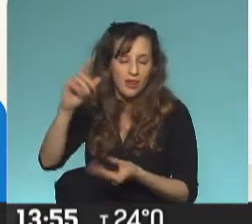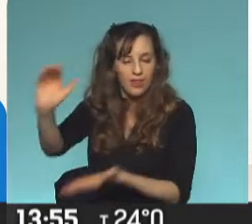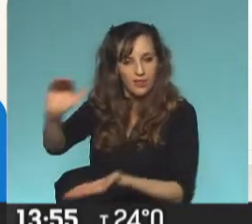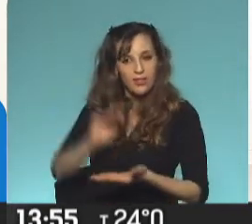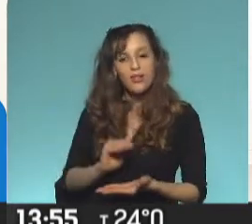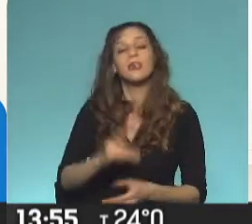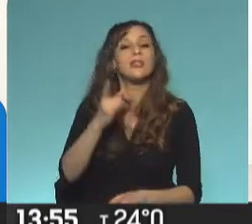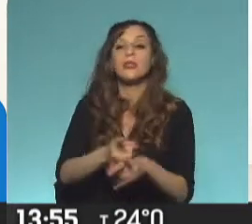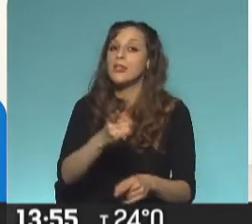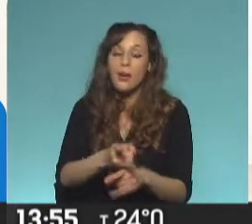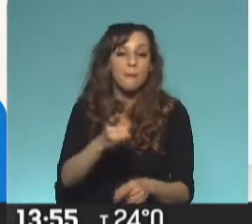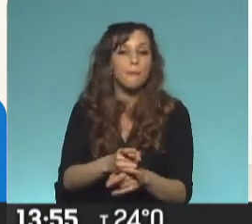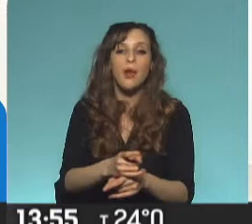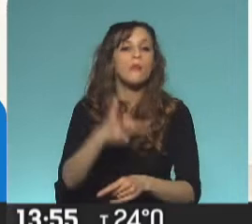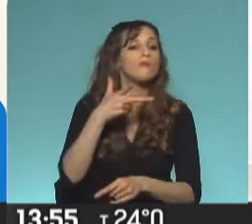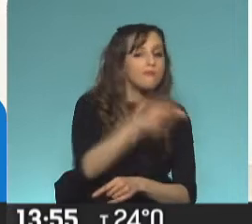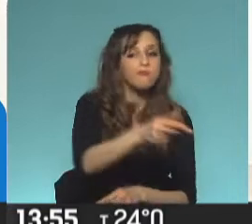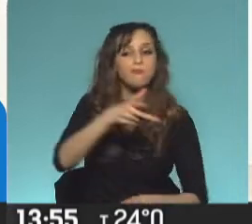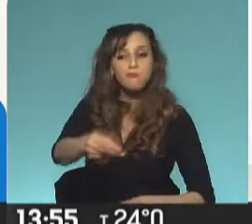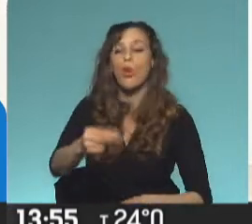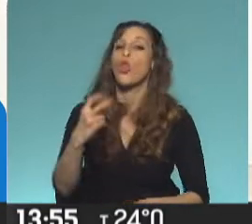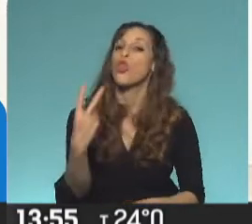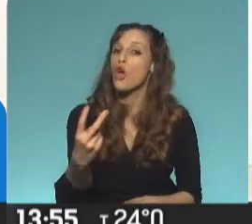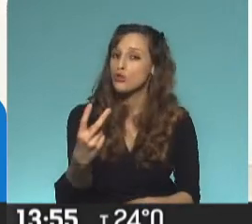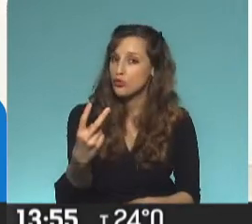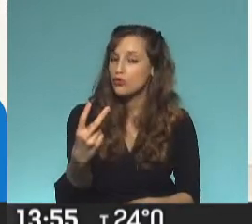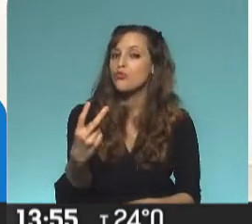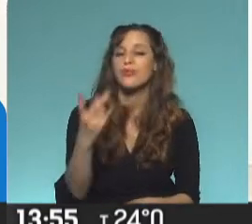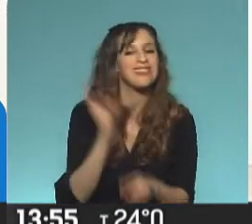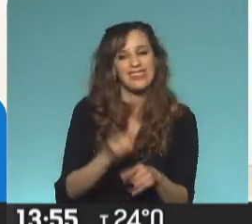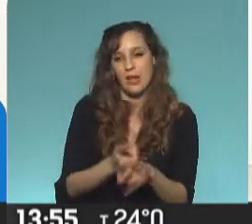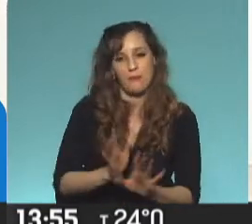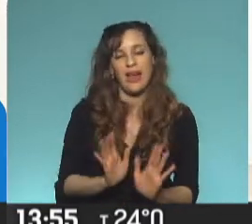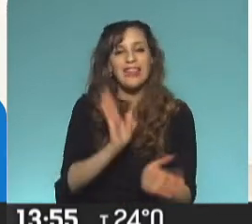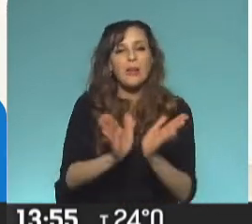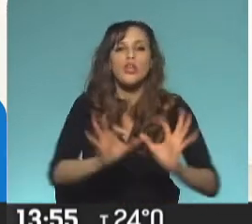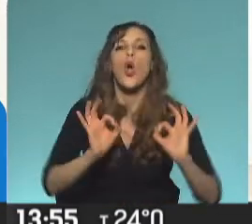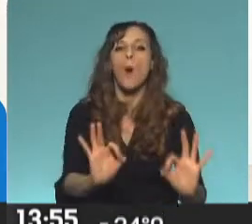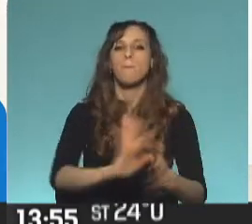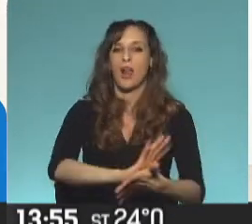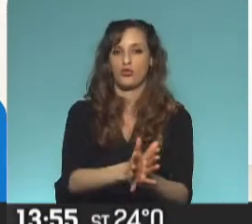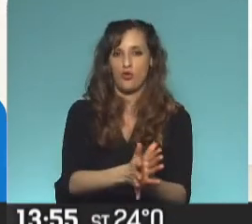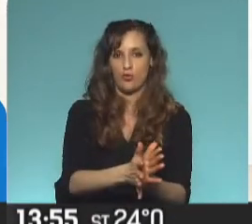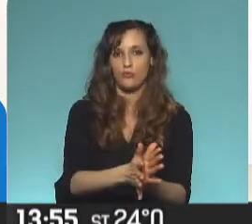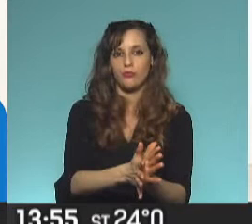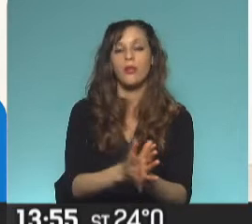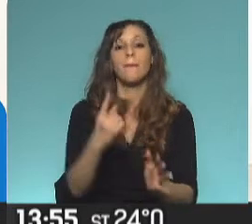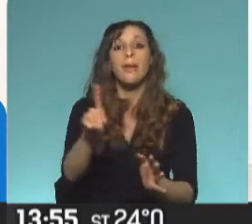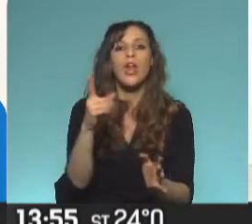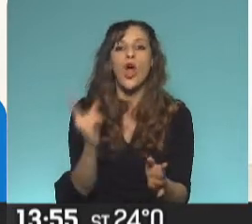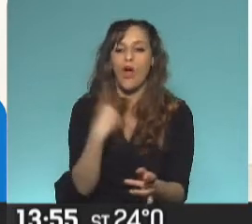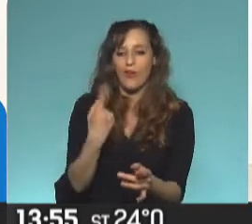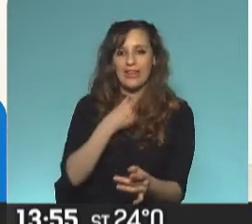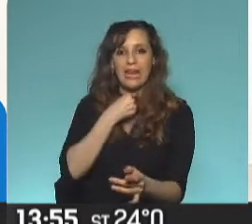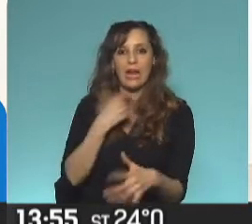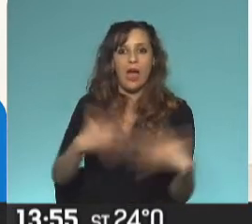las dos dosis que hay que dar siempre el tema era que queremos acelerar la primera dosis